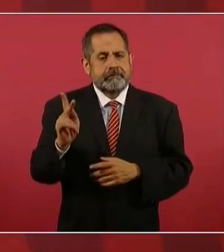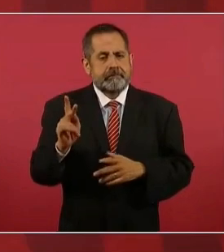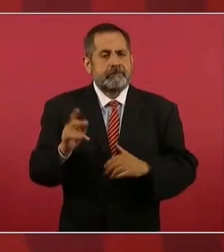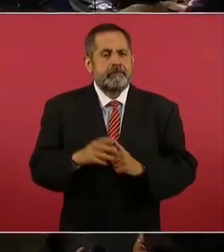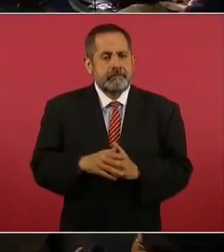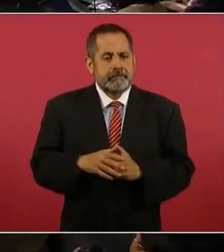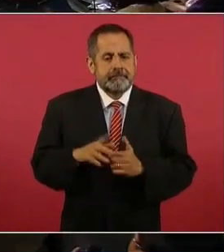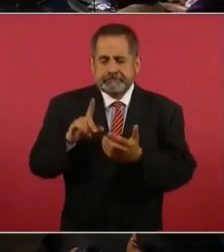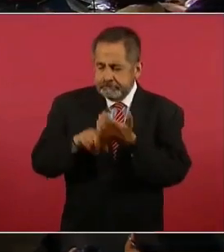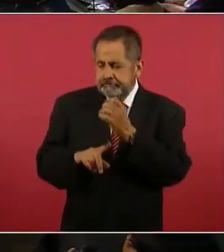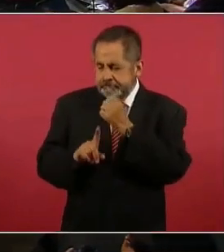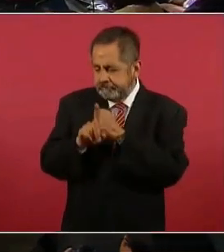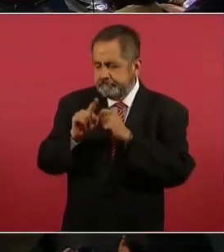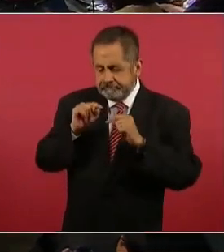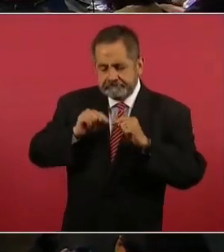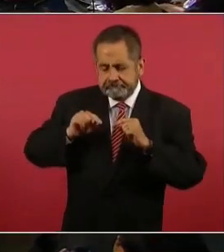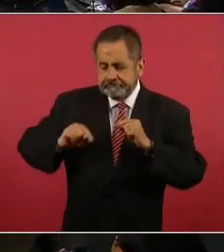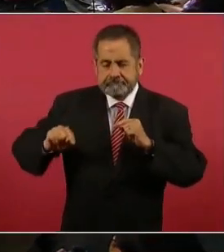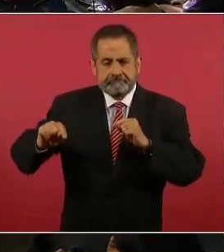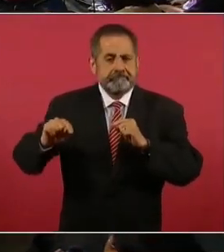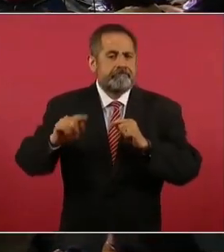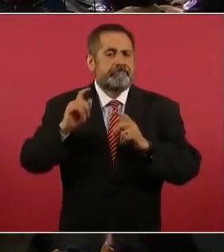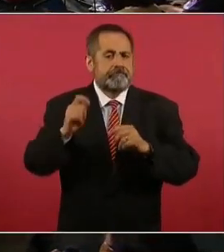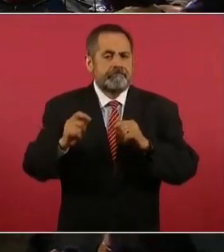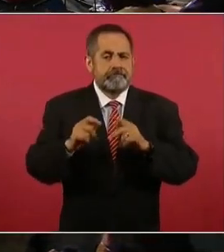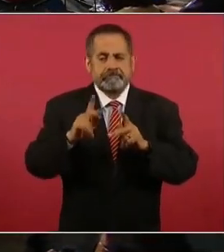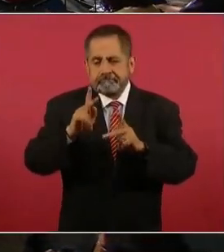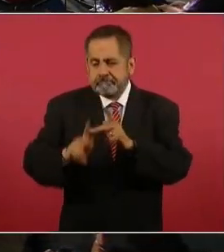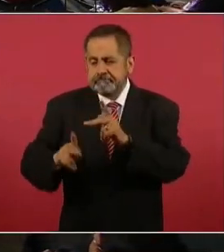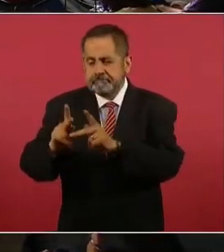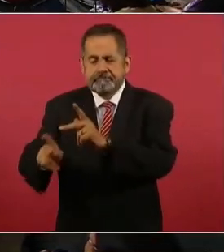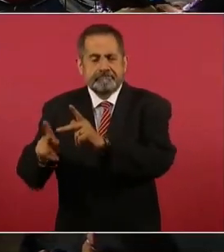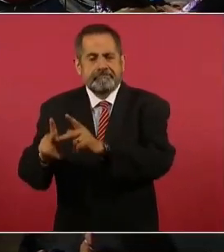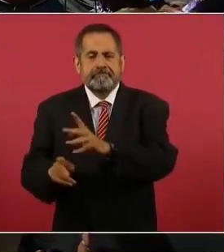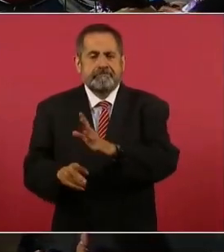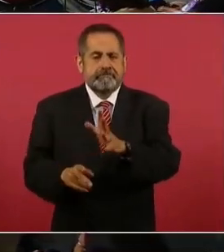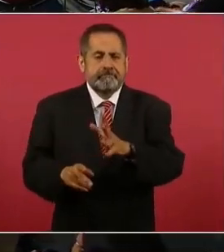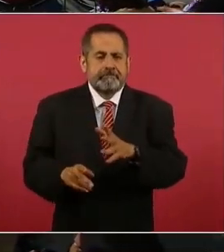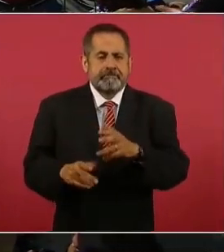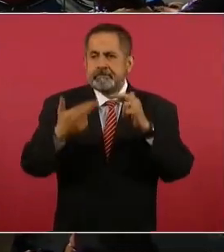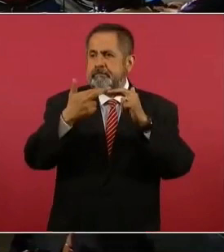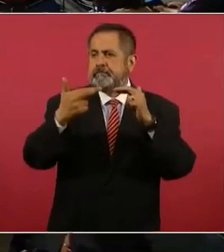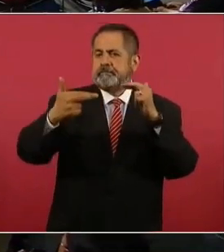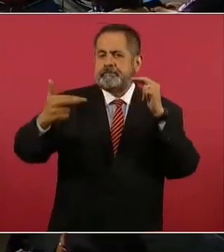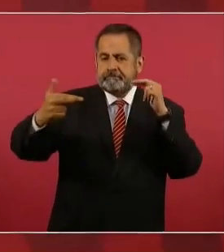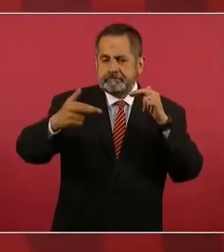hay problemas de interrupción en las líneas.